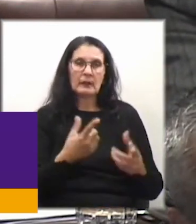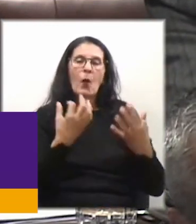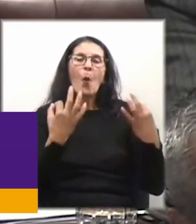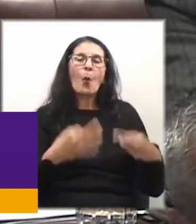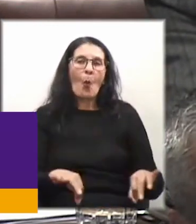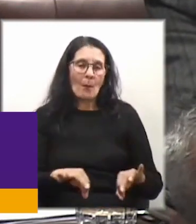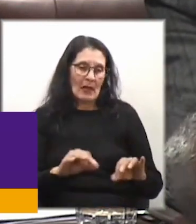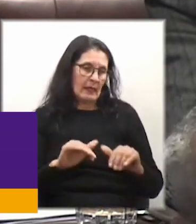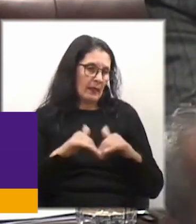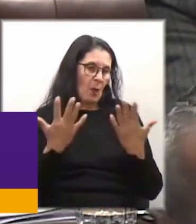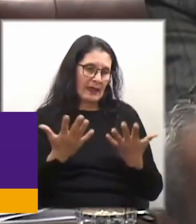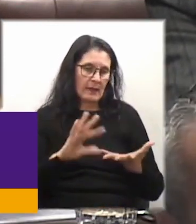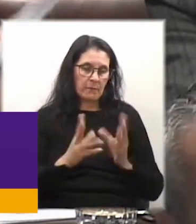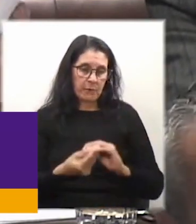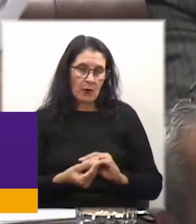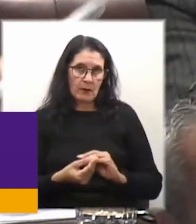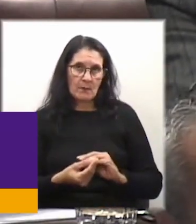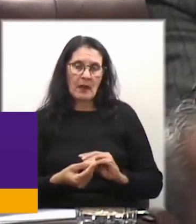muy serios y muy fundados,